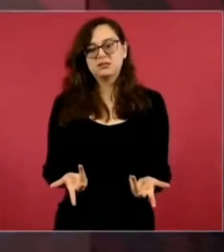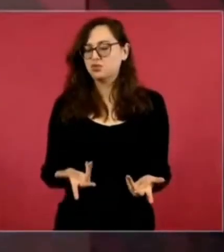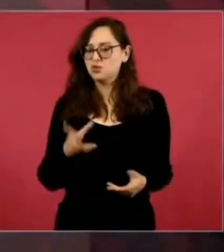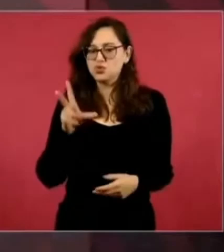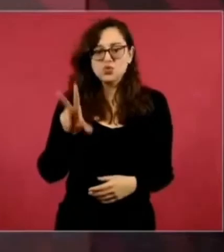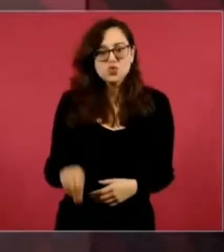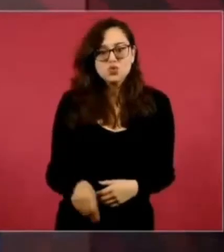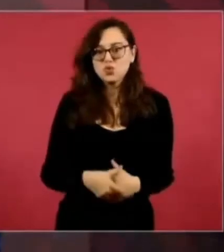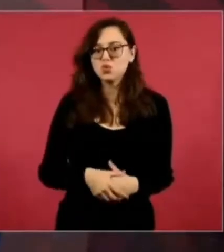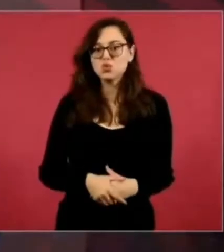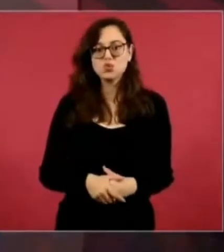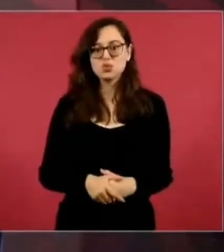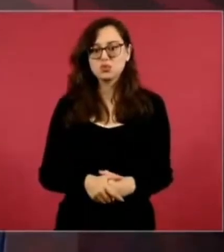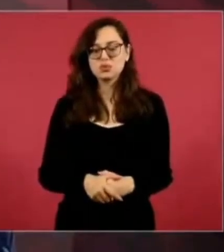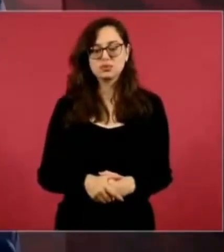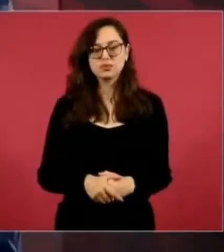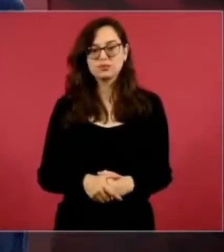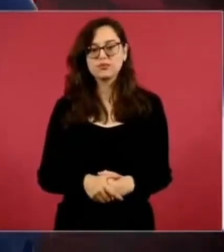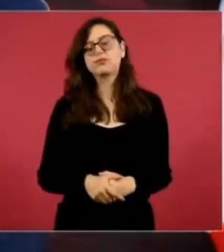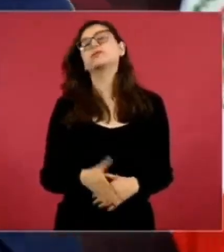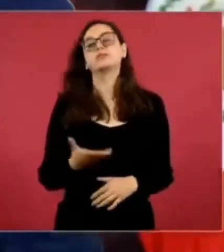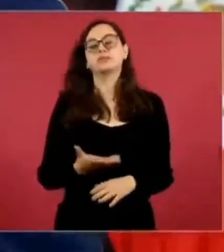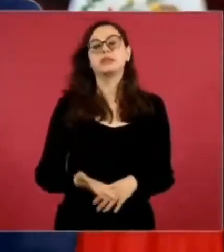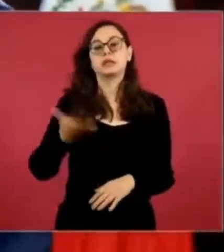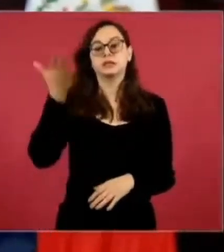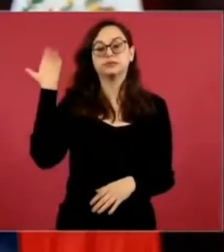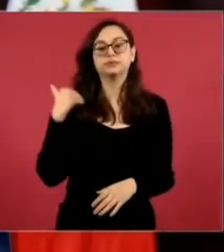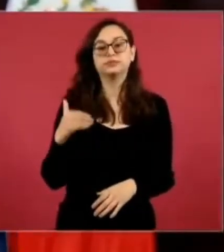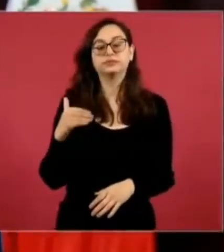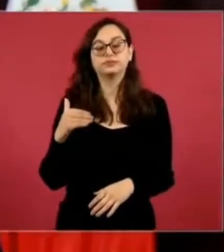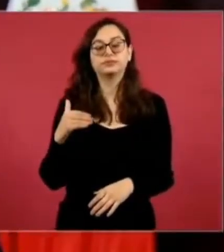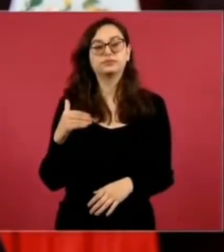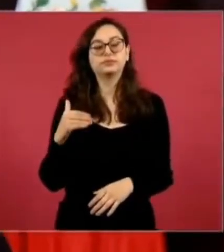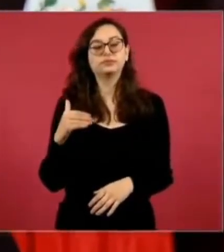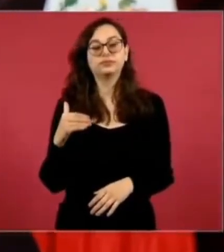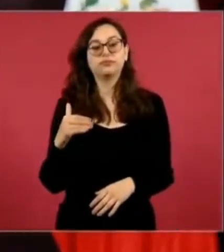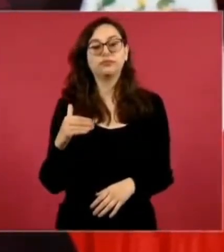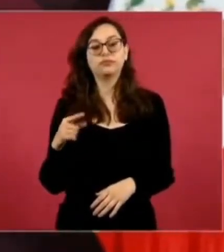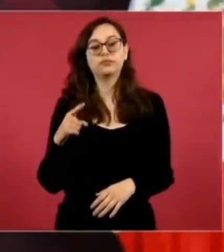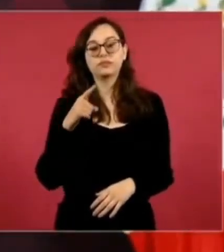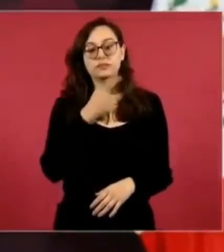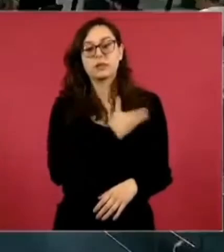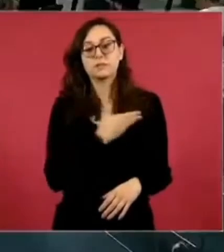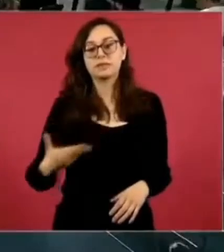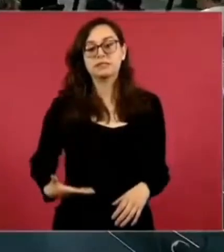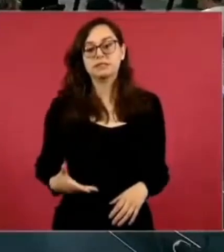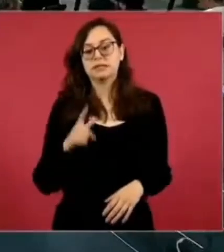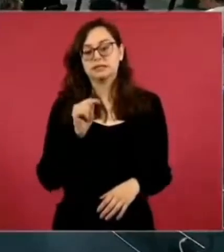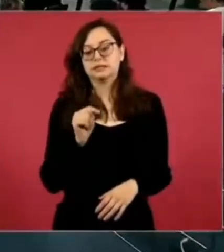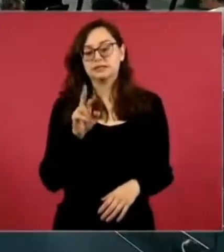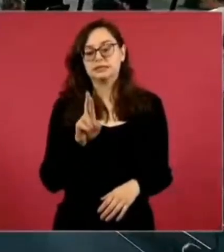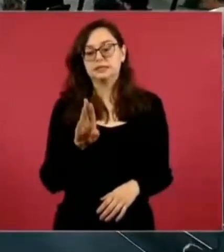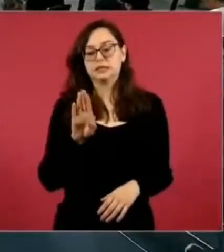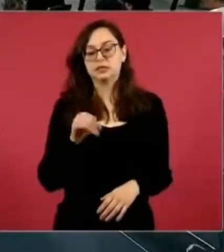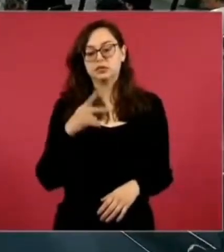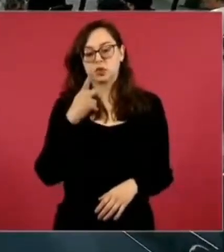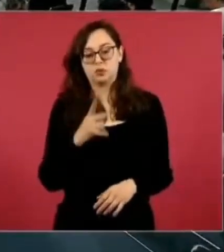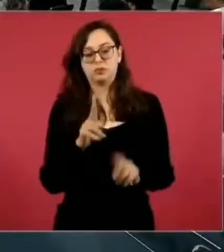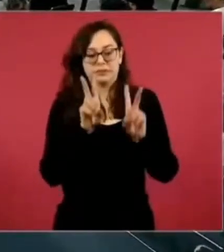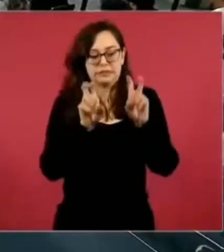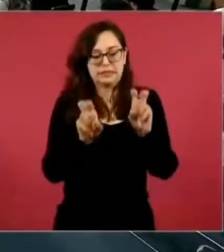Cuando me tocó la negociación del petróleo con el presidente Trump en el tratado,